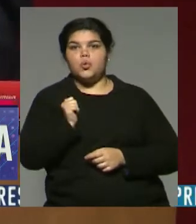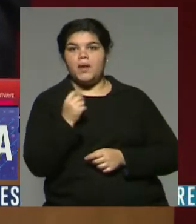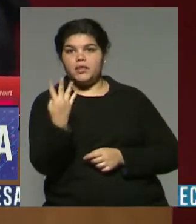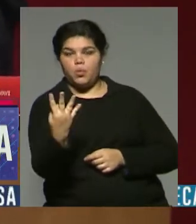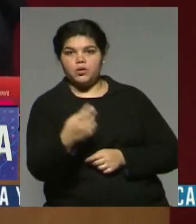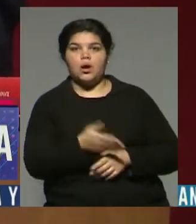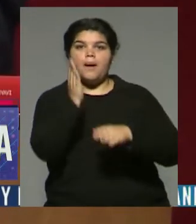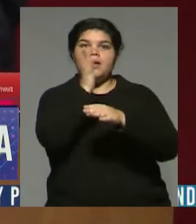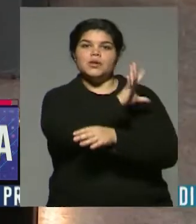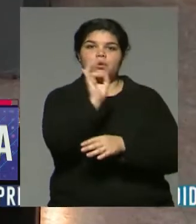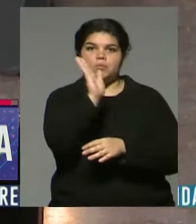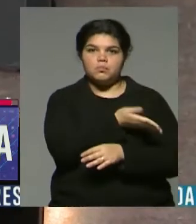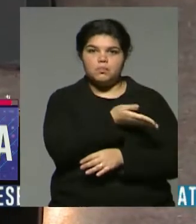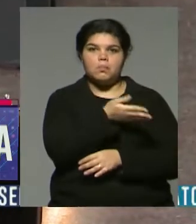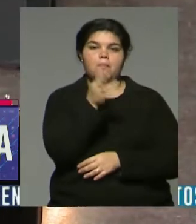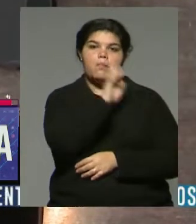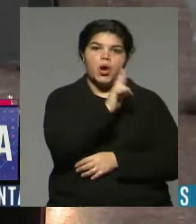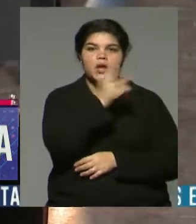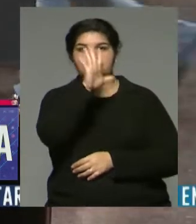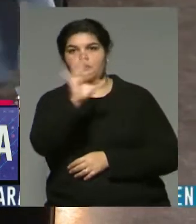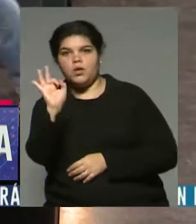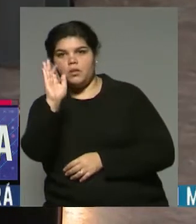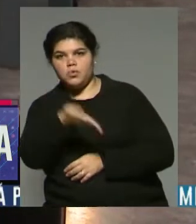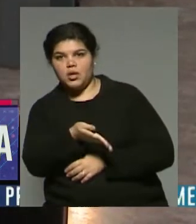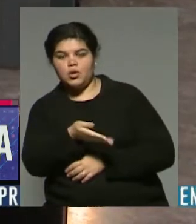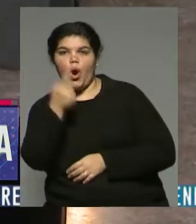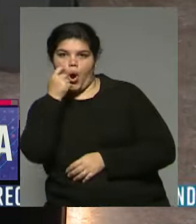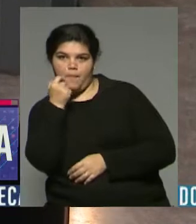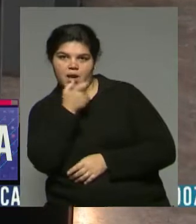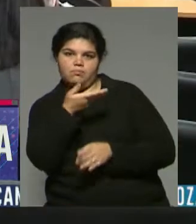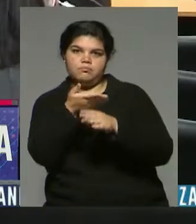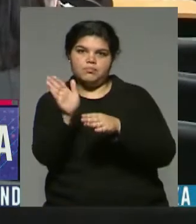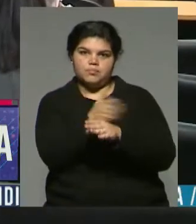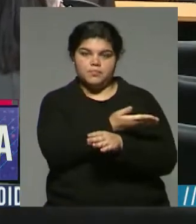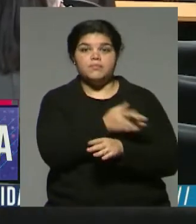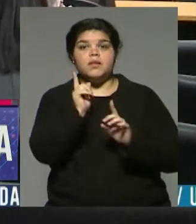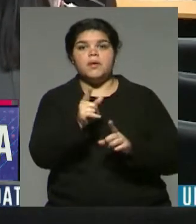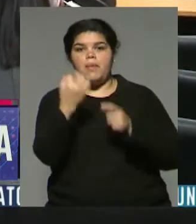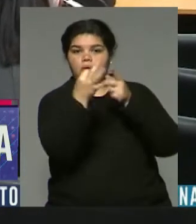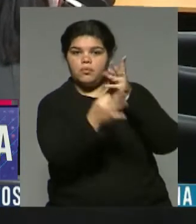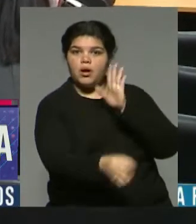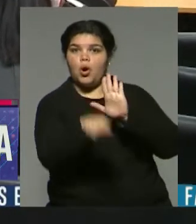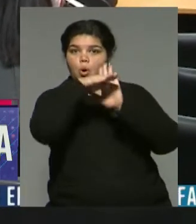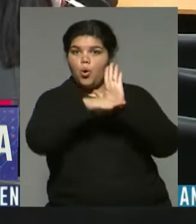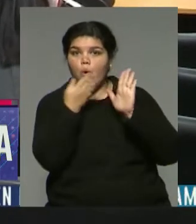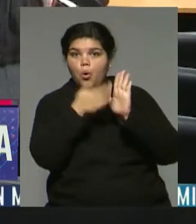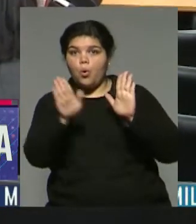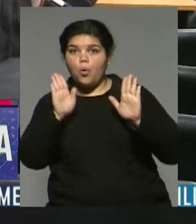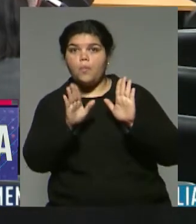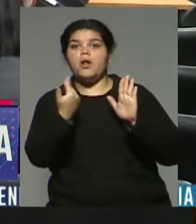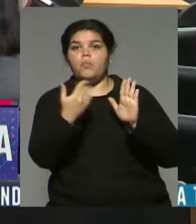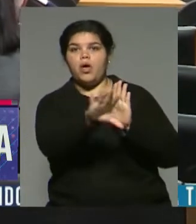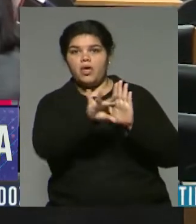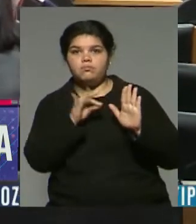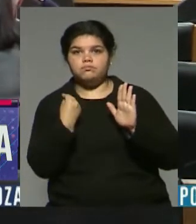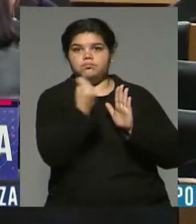mitad hombres y mitad mujeres, que debieron cumplir con diferentes requisitos a la hora del sorteo para ser candidatos a este juicio